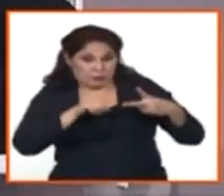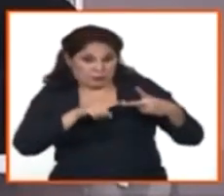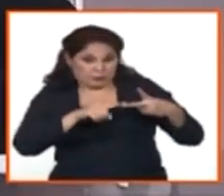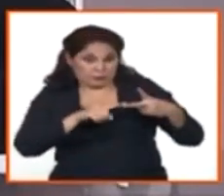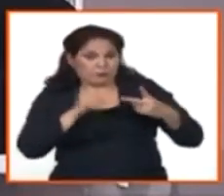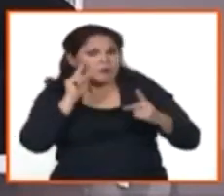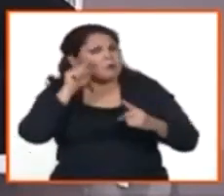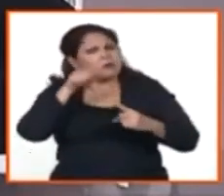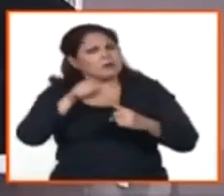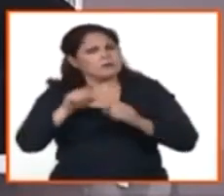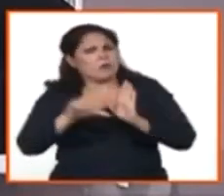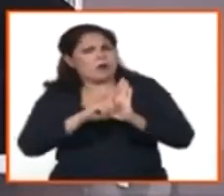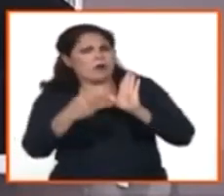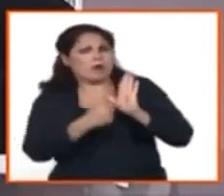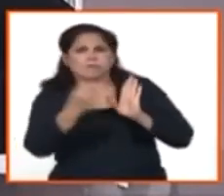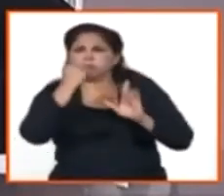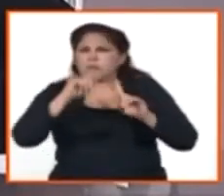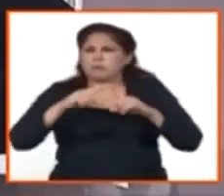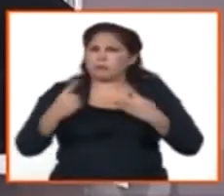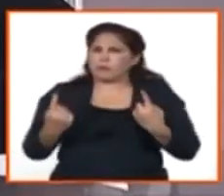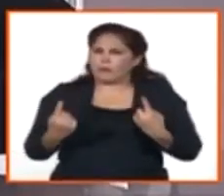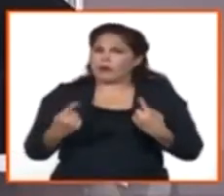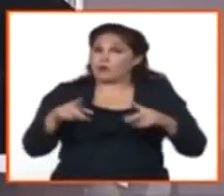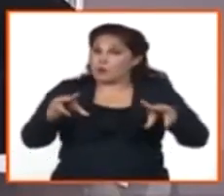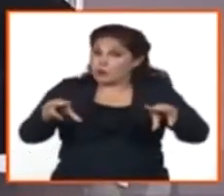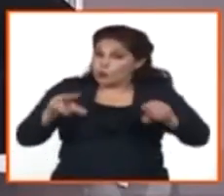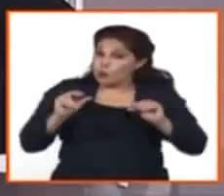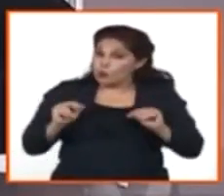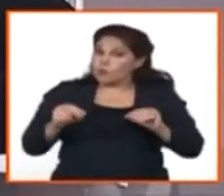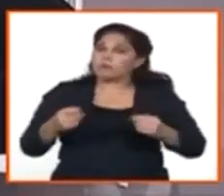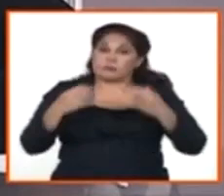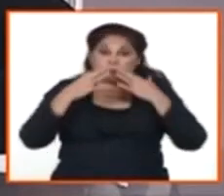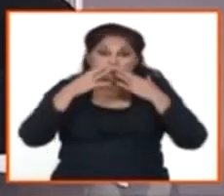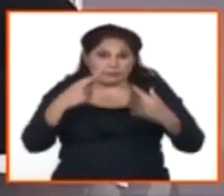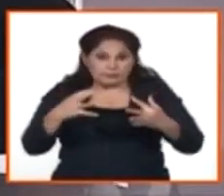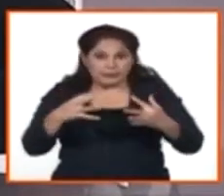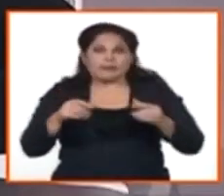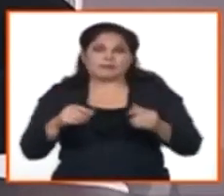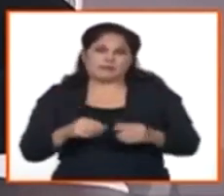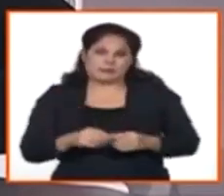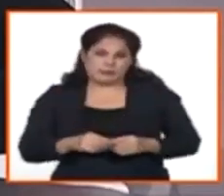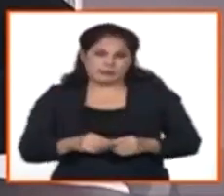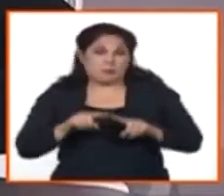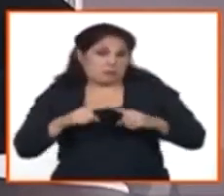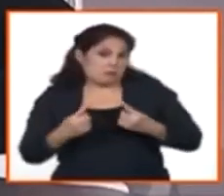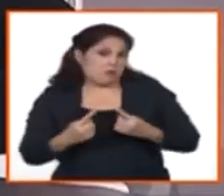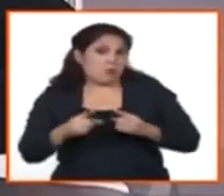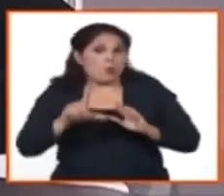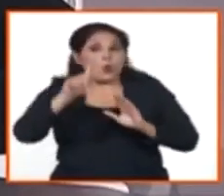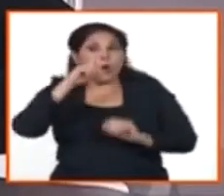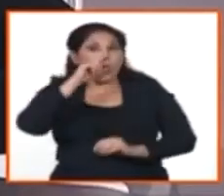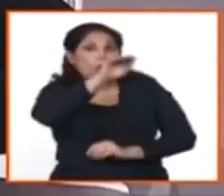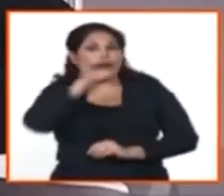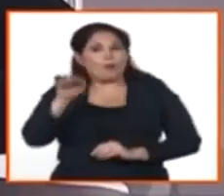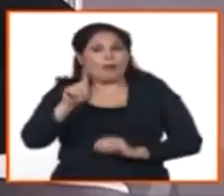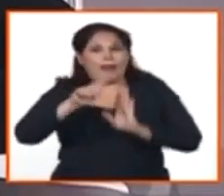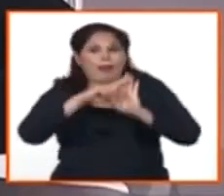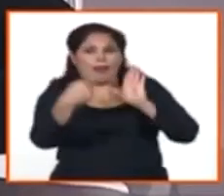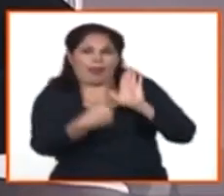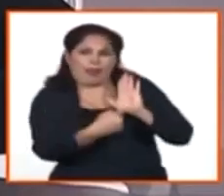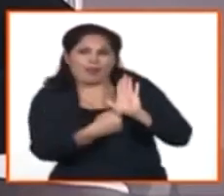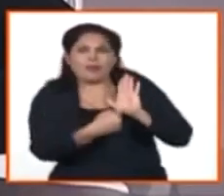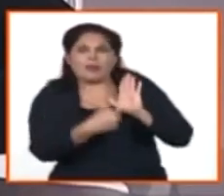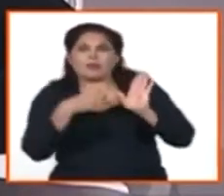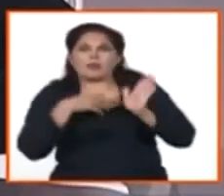objetivos que establece esta norma jurídica nos llevan también a su importancia. Se trata de una norma que va a establecer el marco